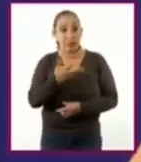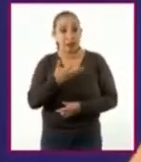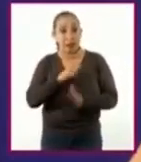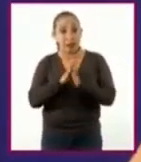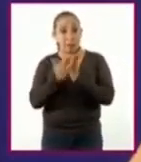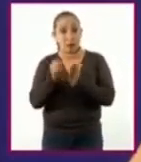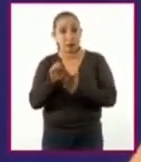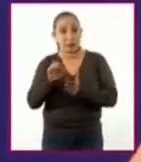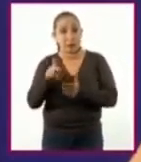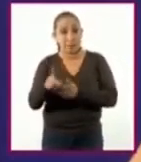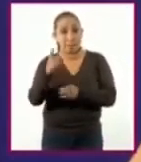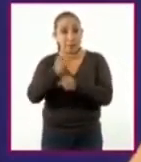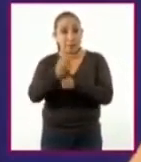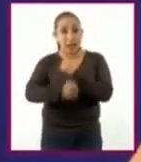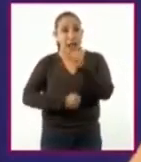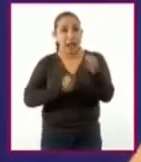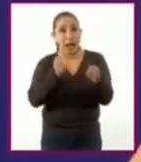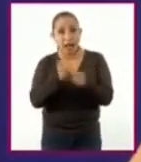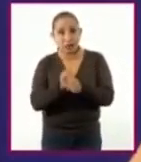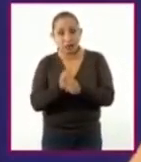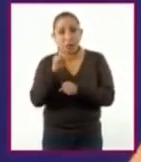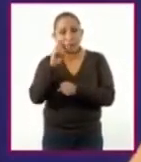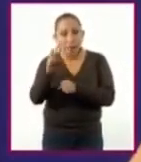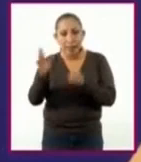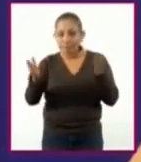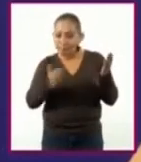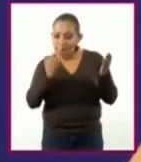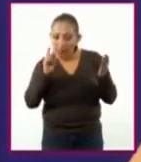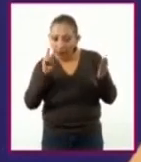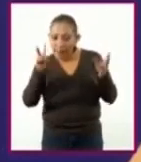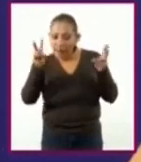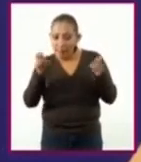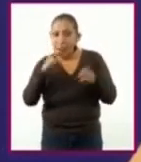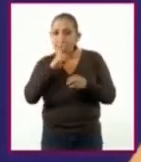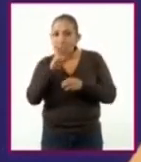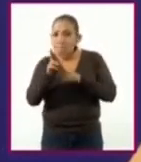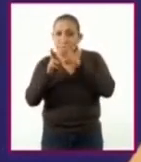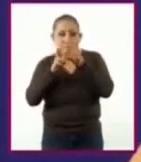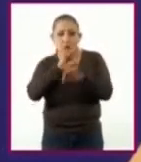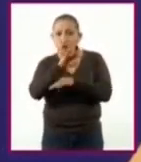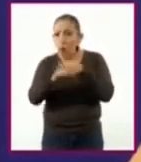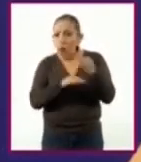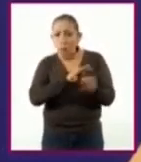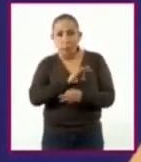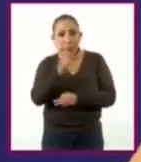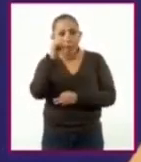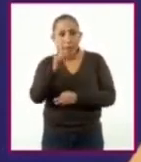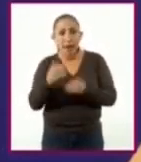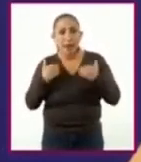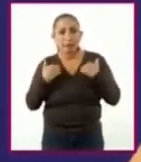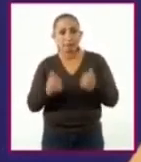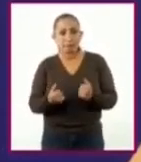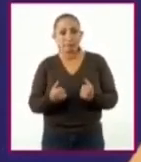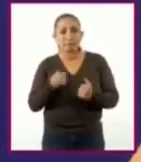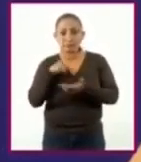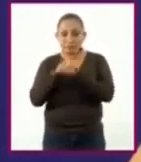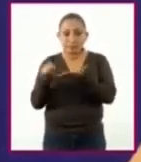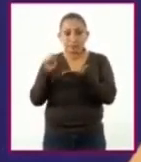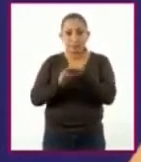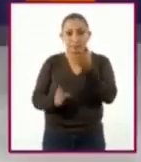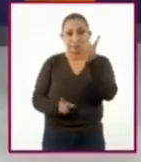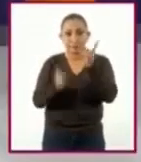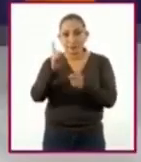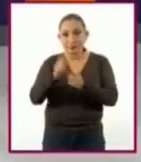libro de matemáticas de primer grado, ubiquen en él este tema. Resuelvan todo lo que puedan para comprender. Anoten sus